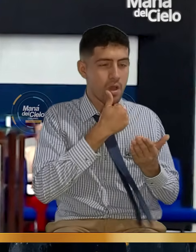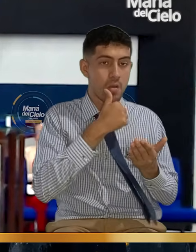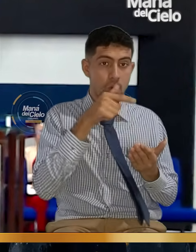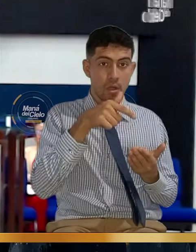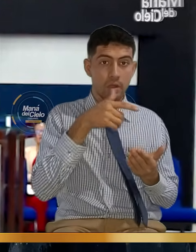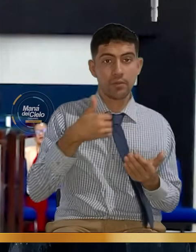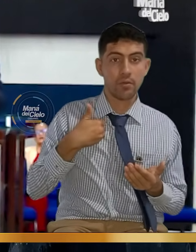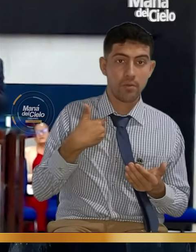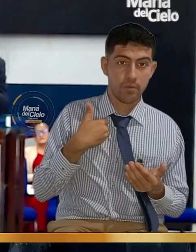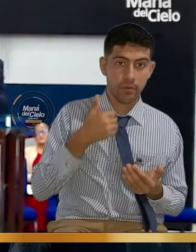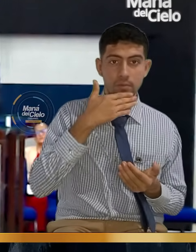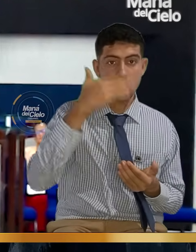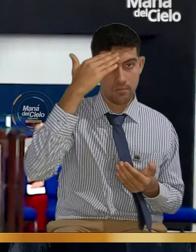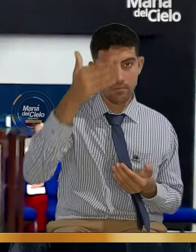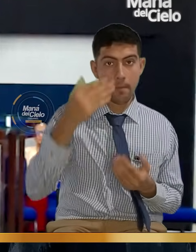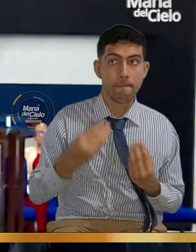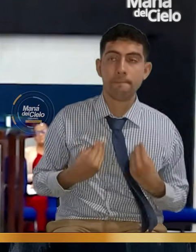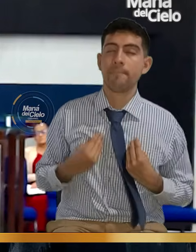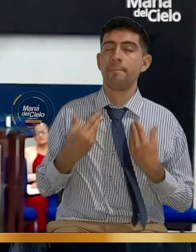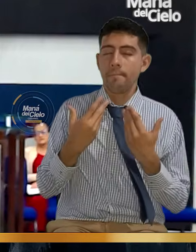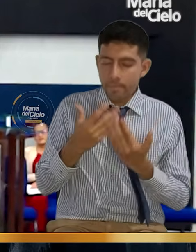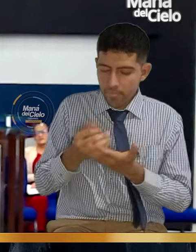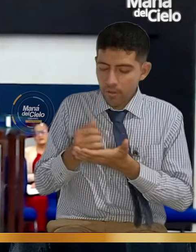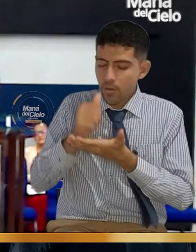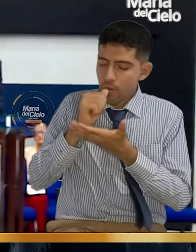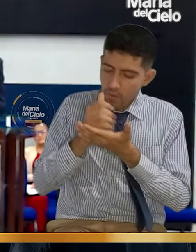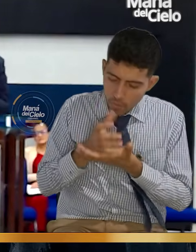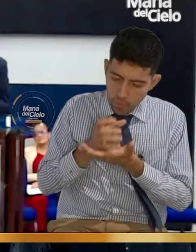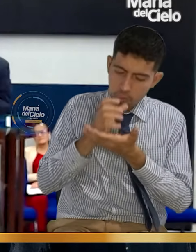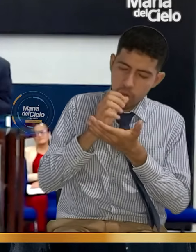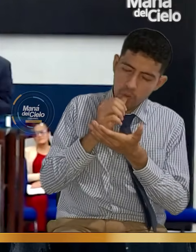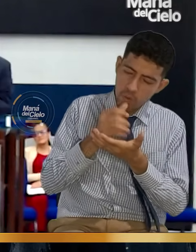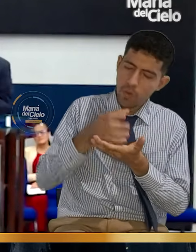familia. Dios está aquí, el Señor está aquí esta noche.